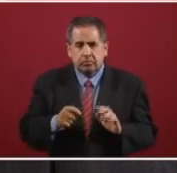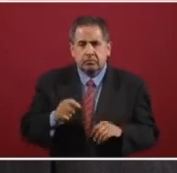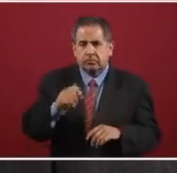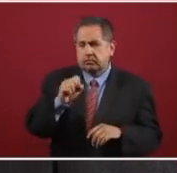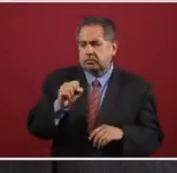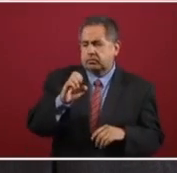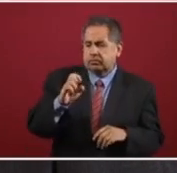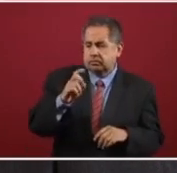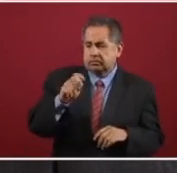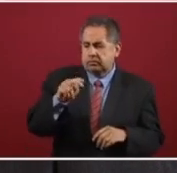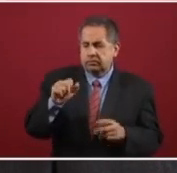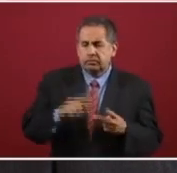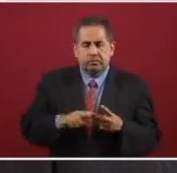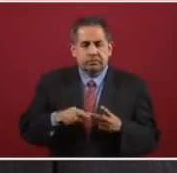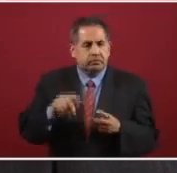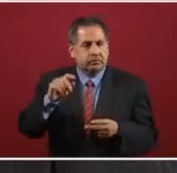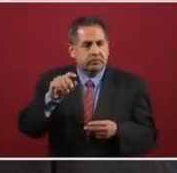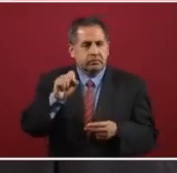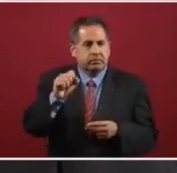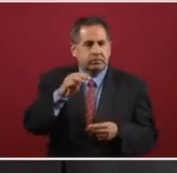Defensa, Marina,